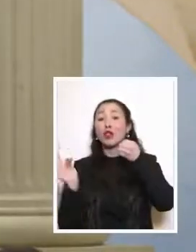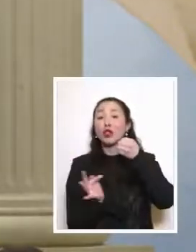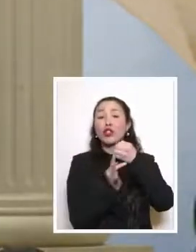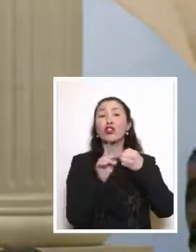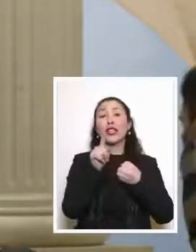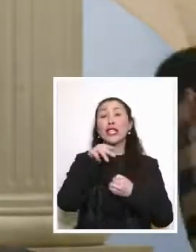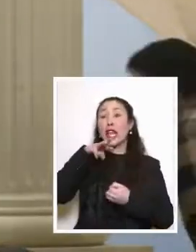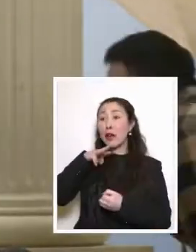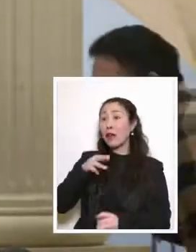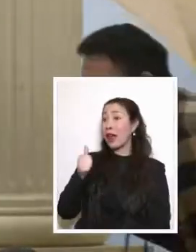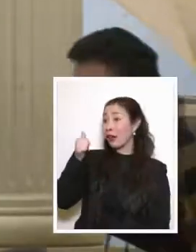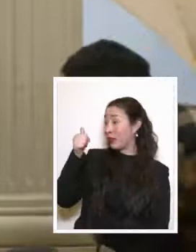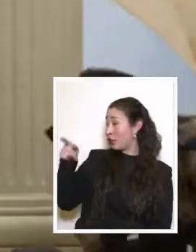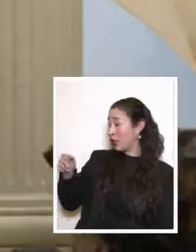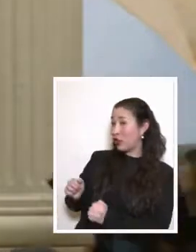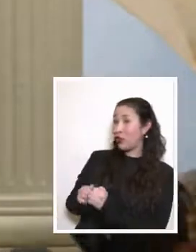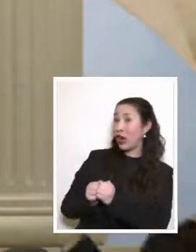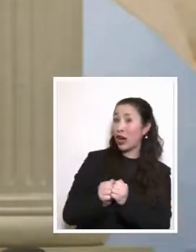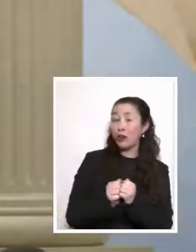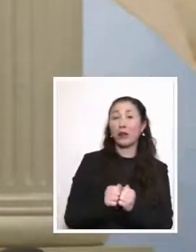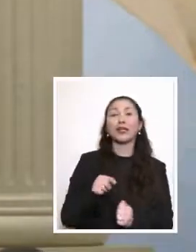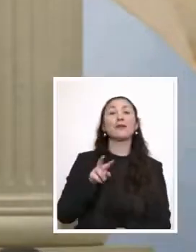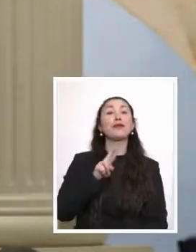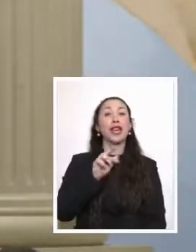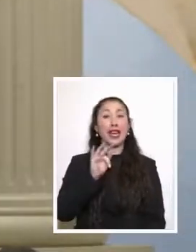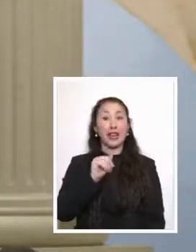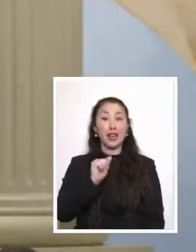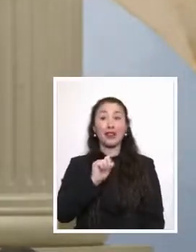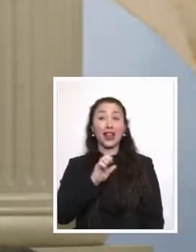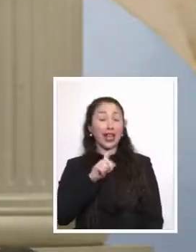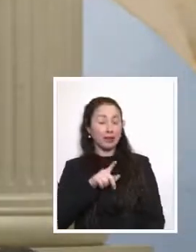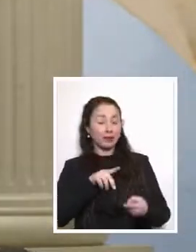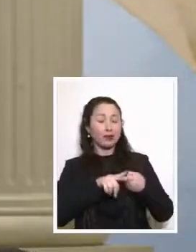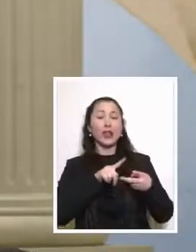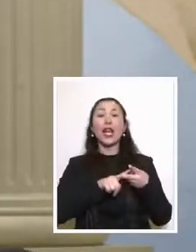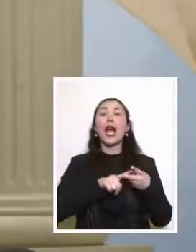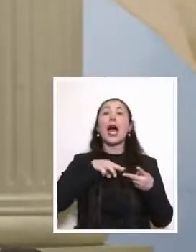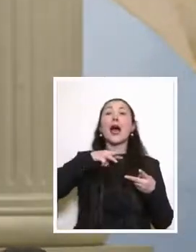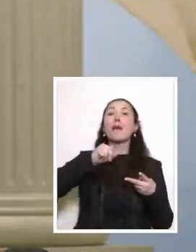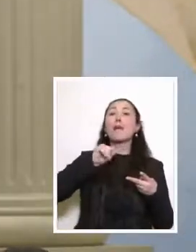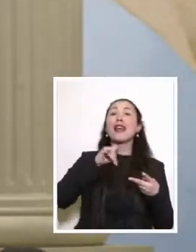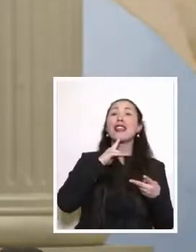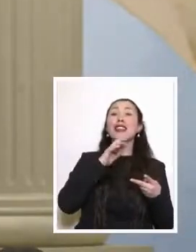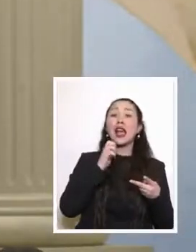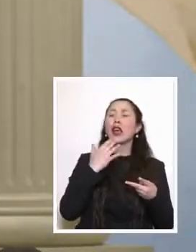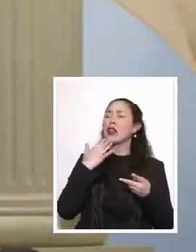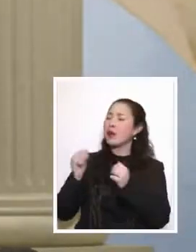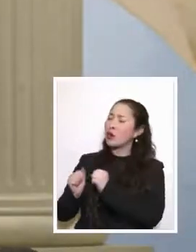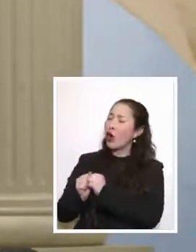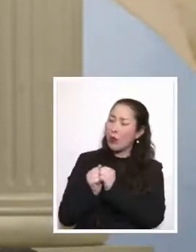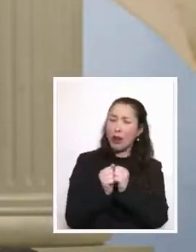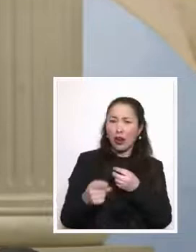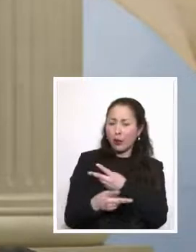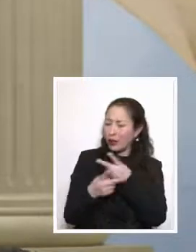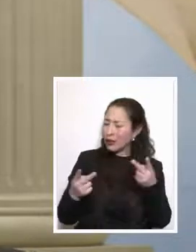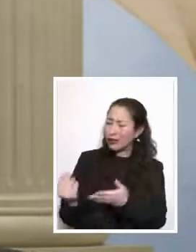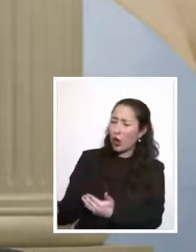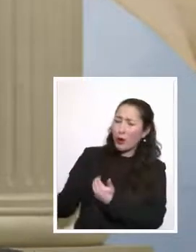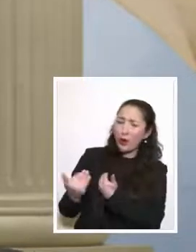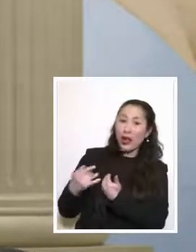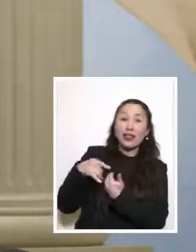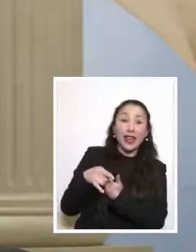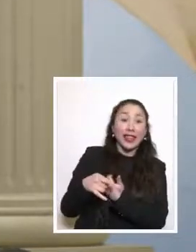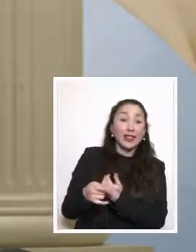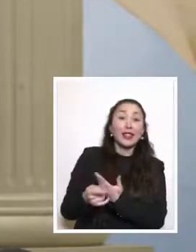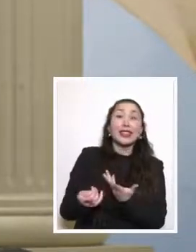director que está aquí con nosotros, a Rafael Gómez, a Maite Ortiz, que también nos ha apoyado en esta publicación de esta